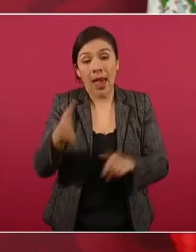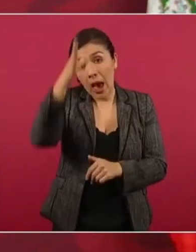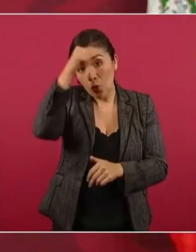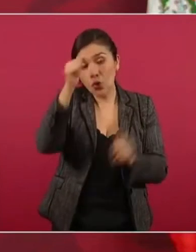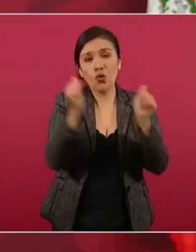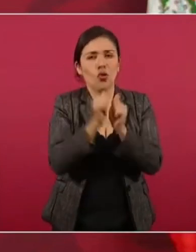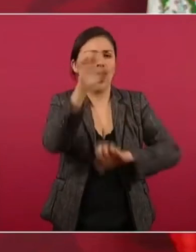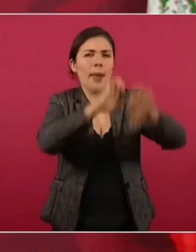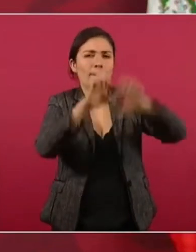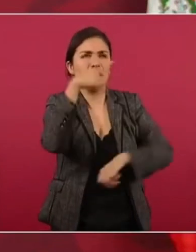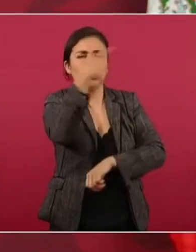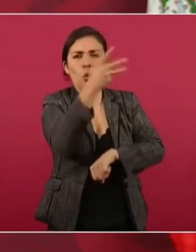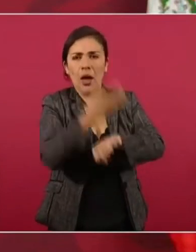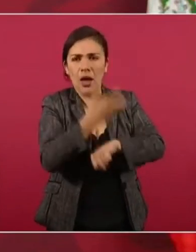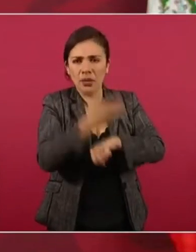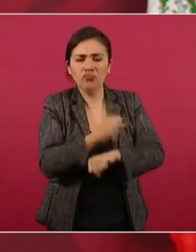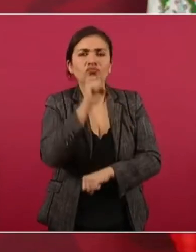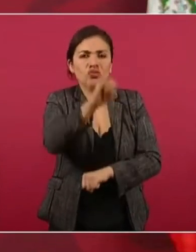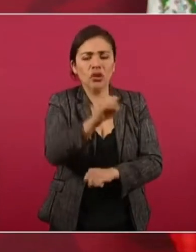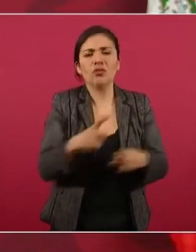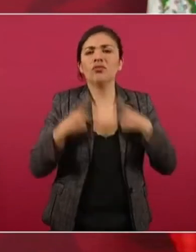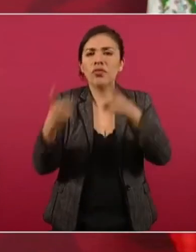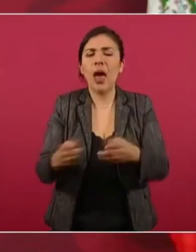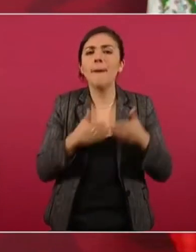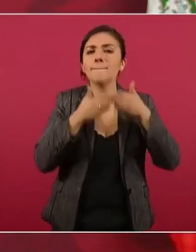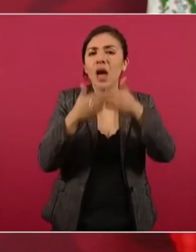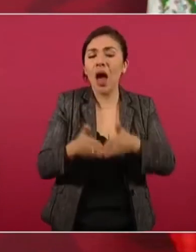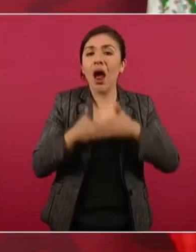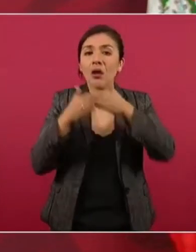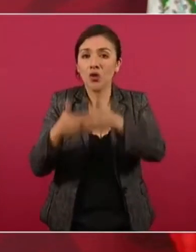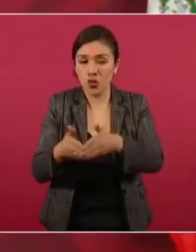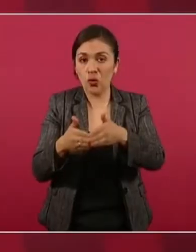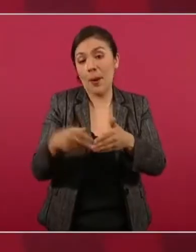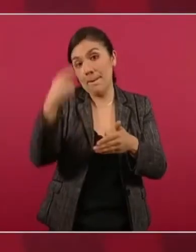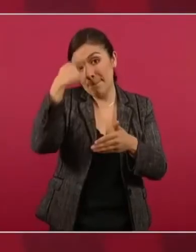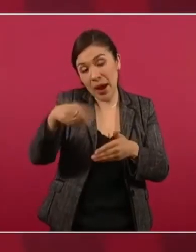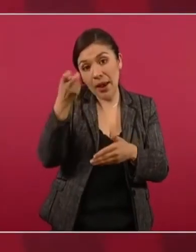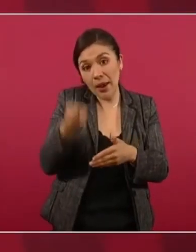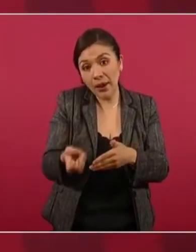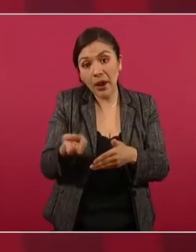empresa estadounidense que va a poner barcos para